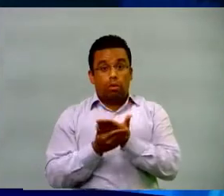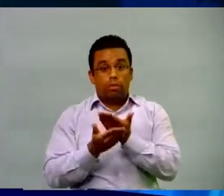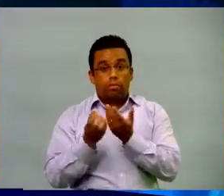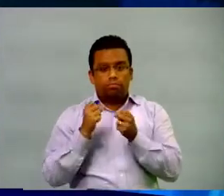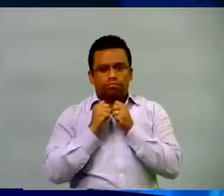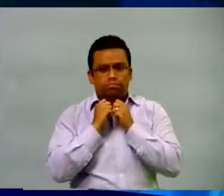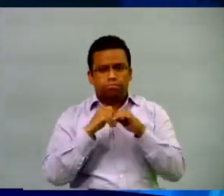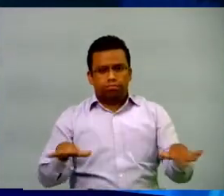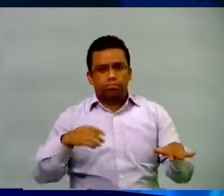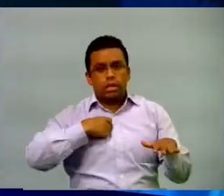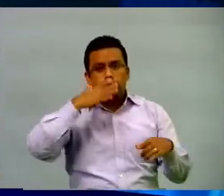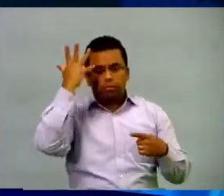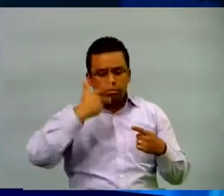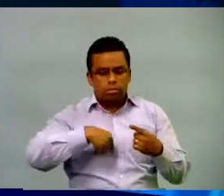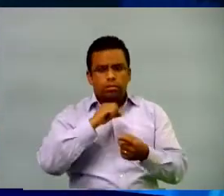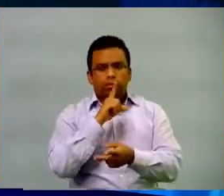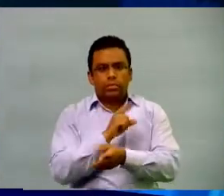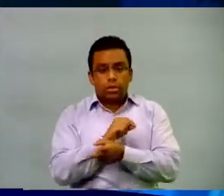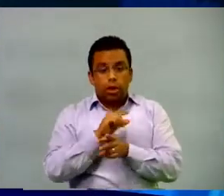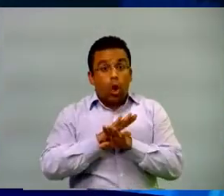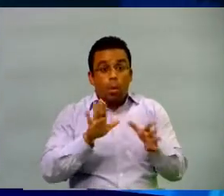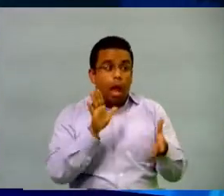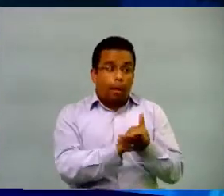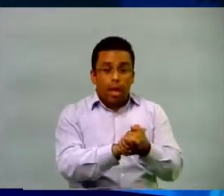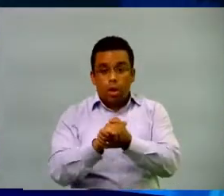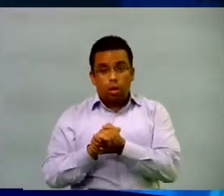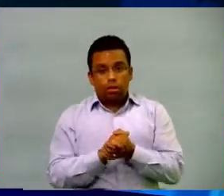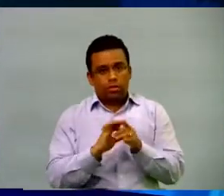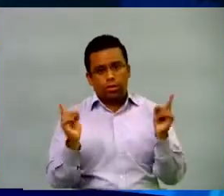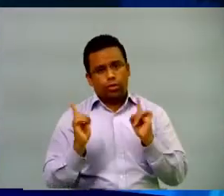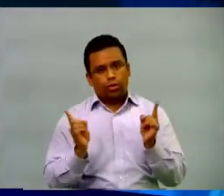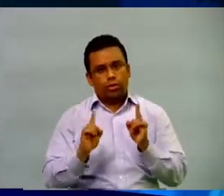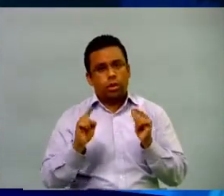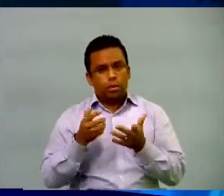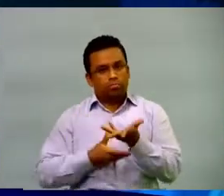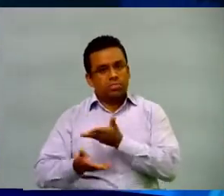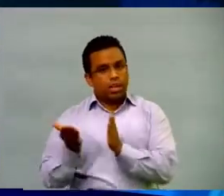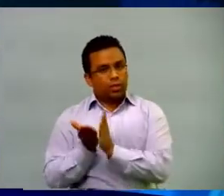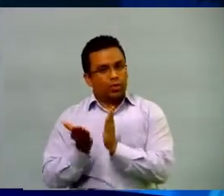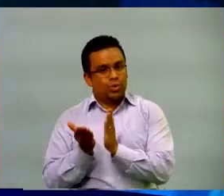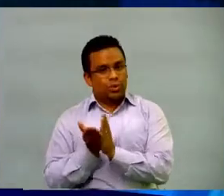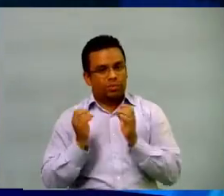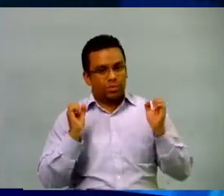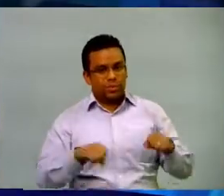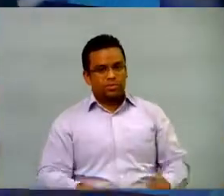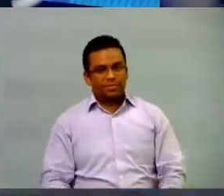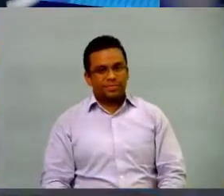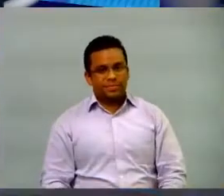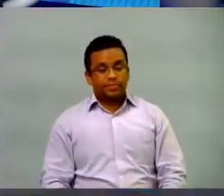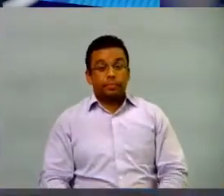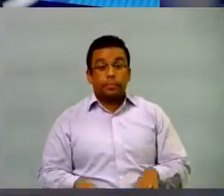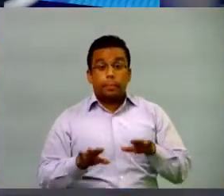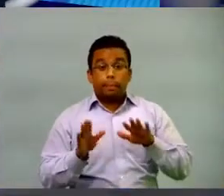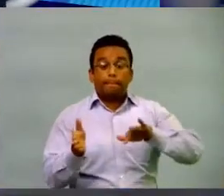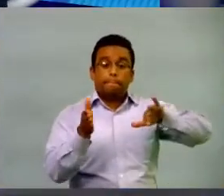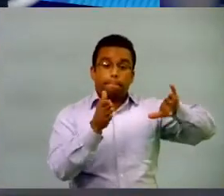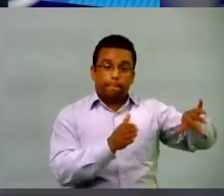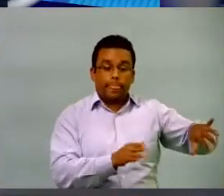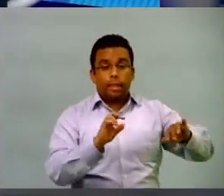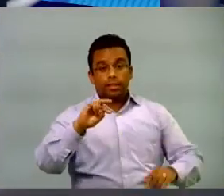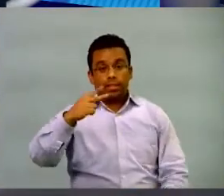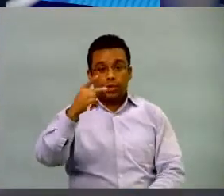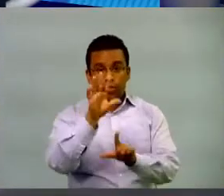solamente son para hacer amigos, sino también se pueden usar para estudiar como lo hace esta profe. Vamos a ver la segunda